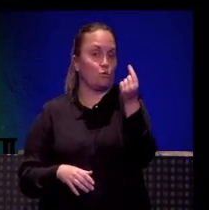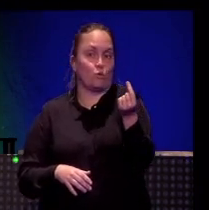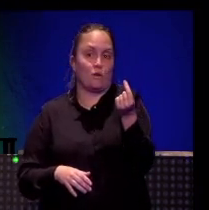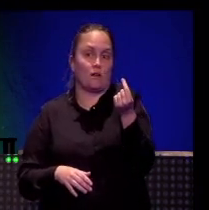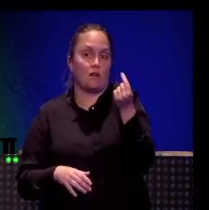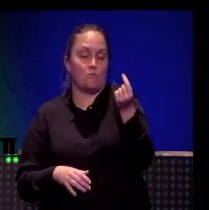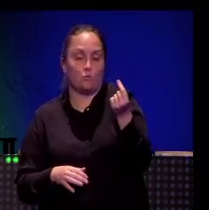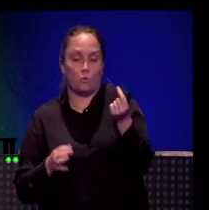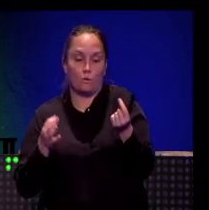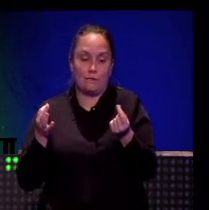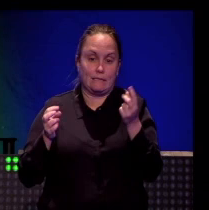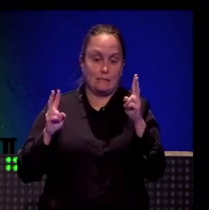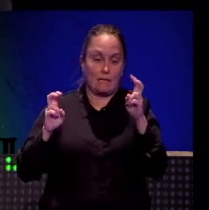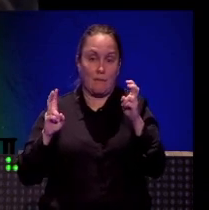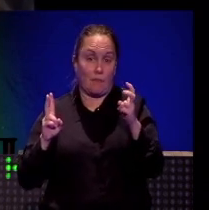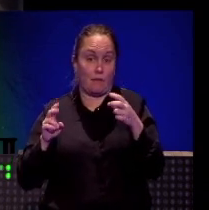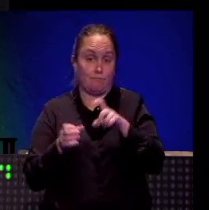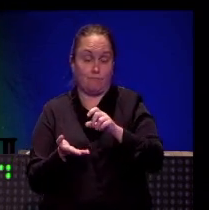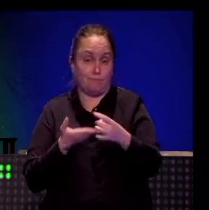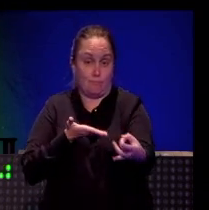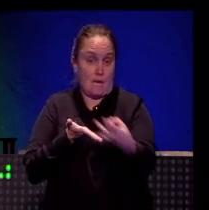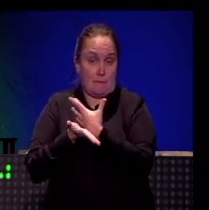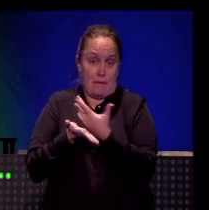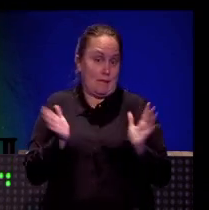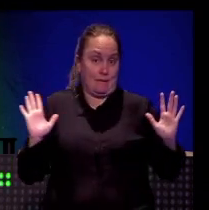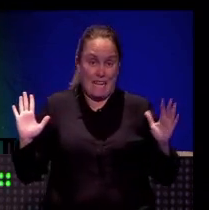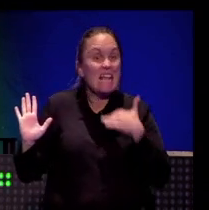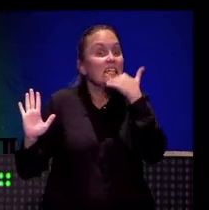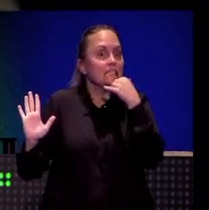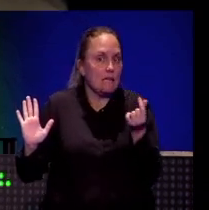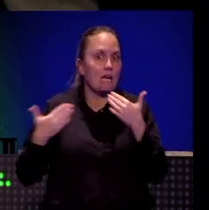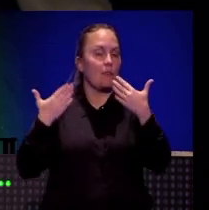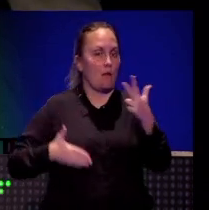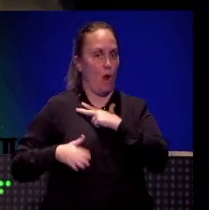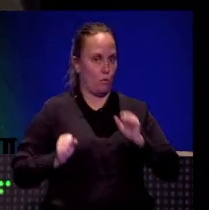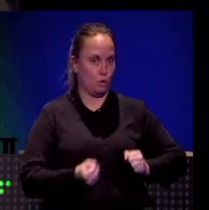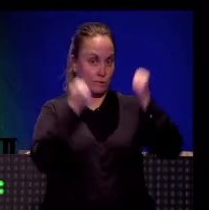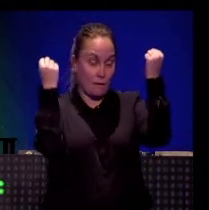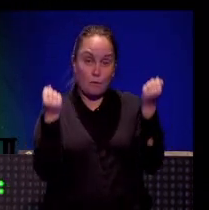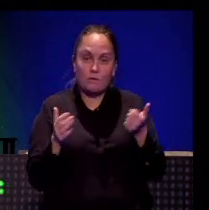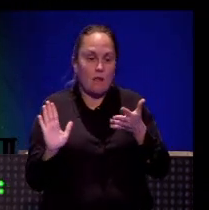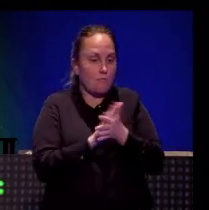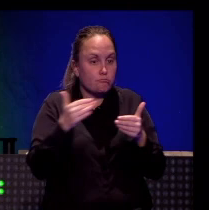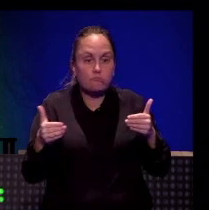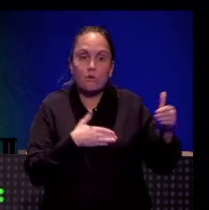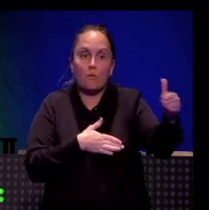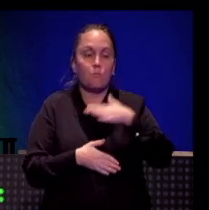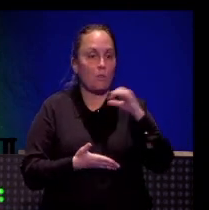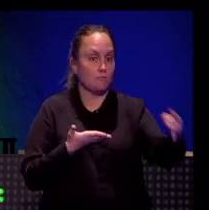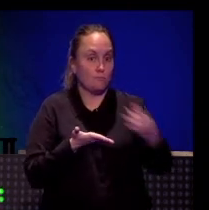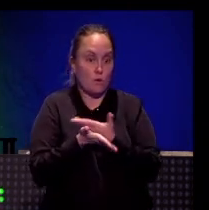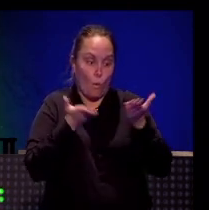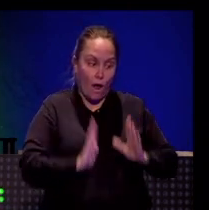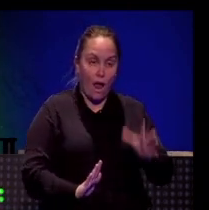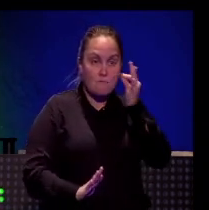apocados en verdad pero en cualquier momento pueden largar y yo con una niña pequeña no puede mantener con una